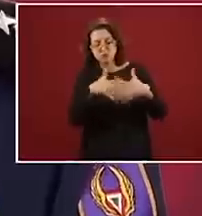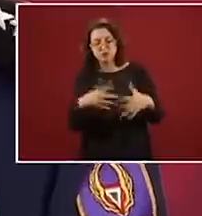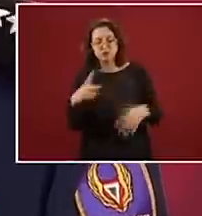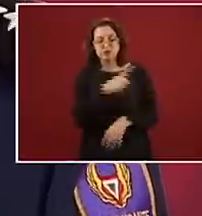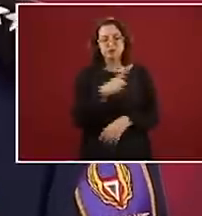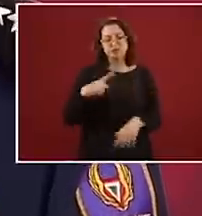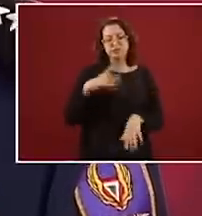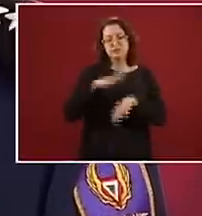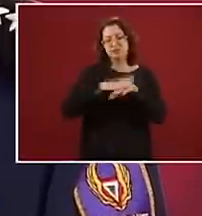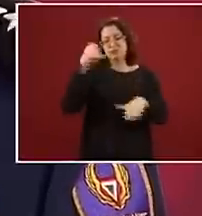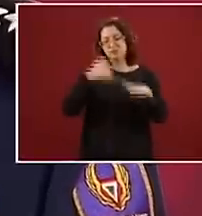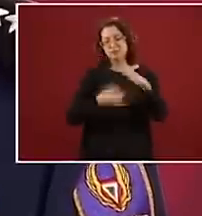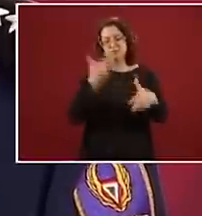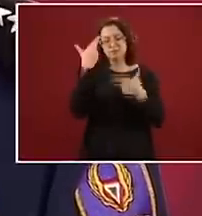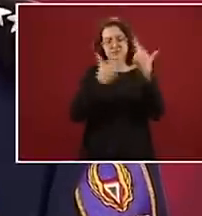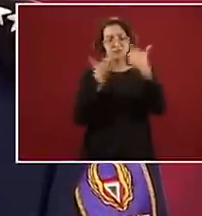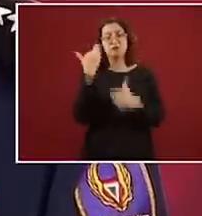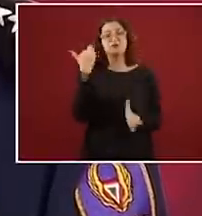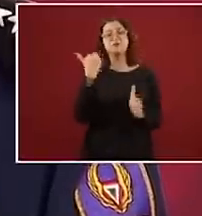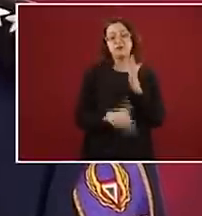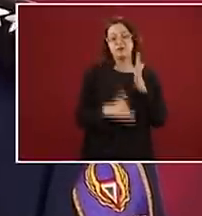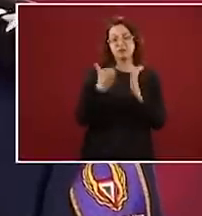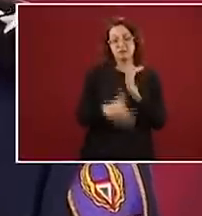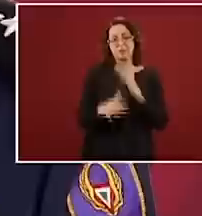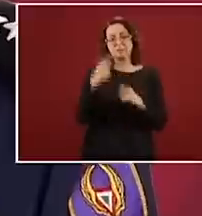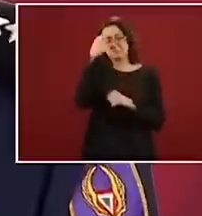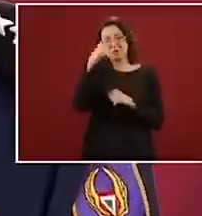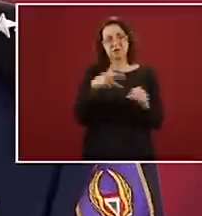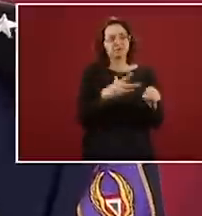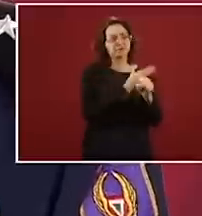ese. Ese es lo que hace falta para terminar el